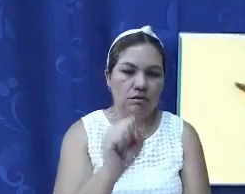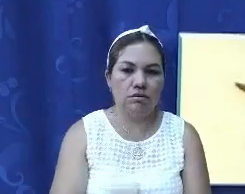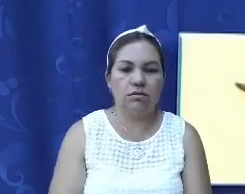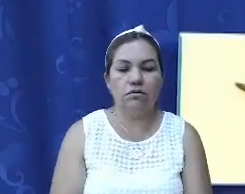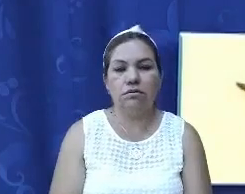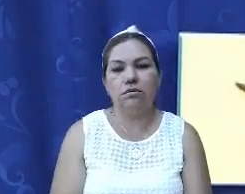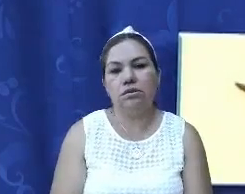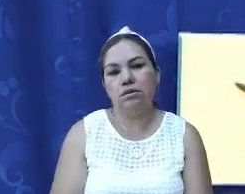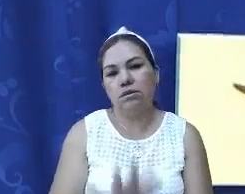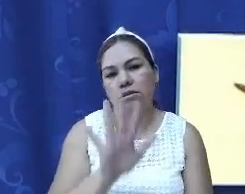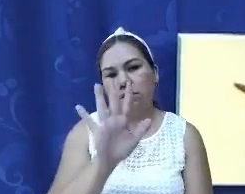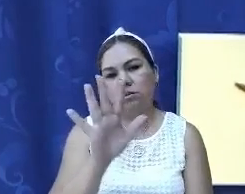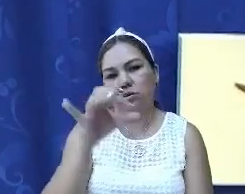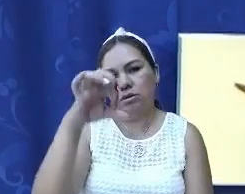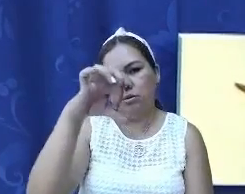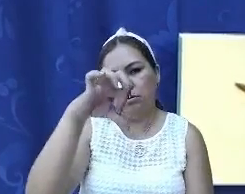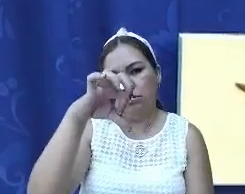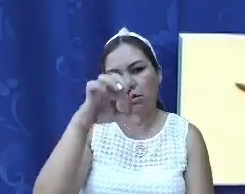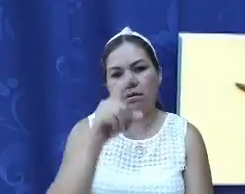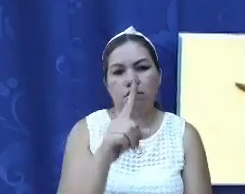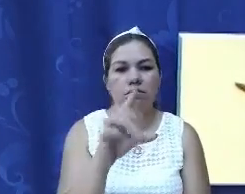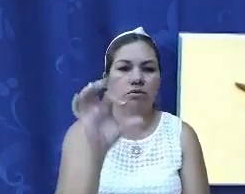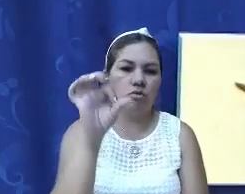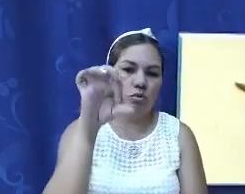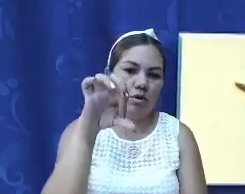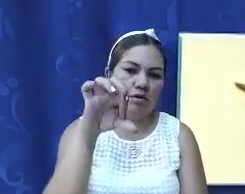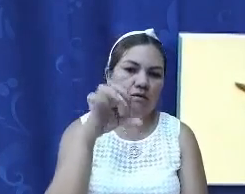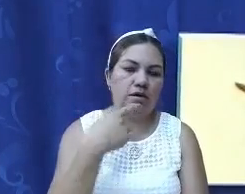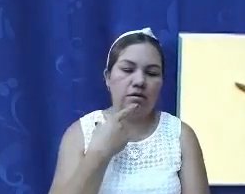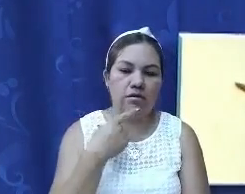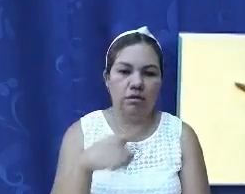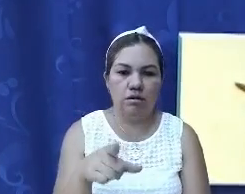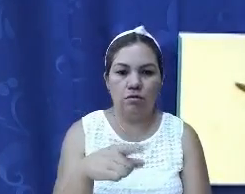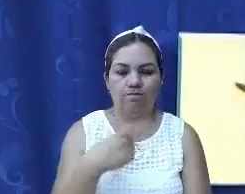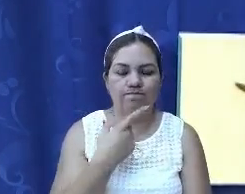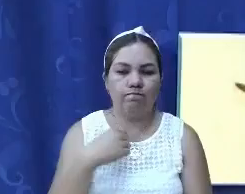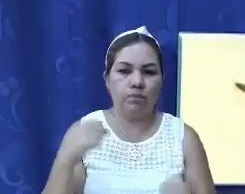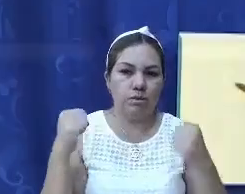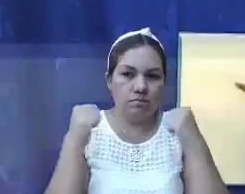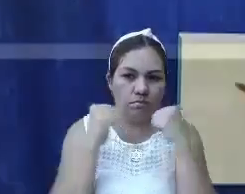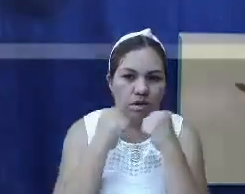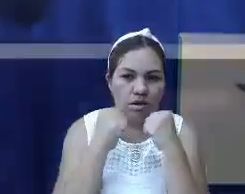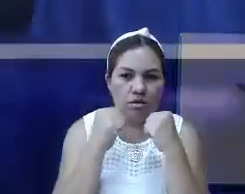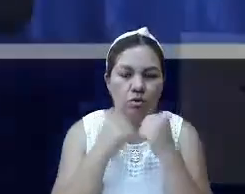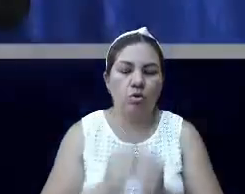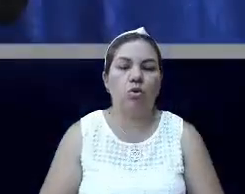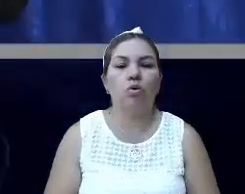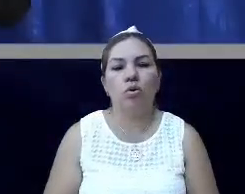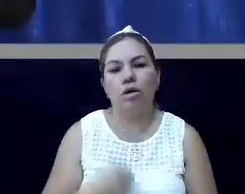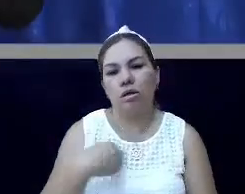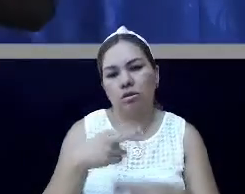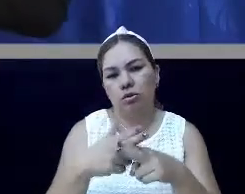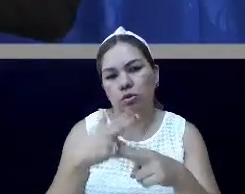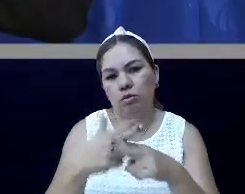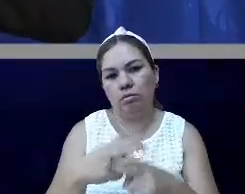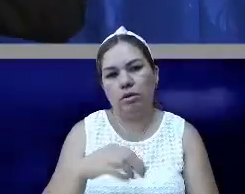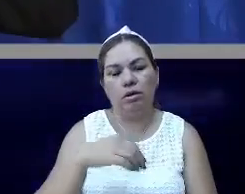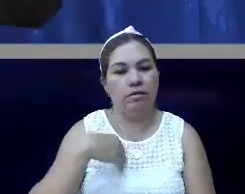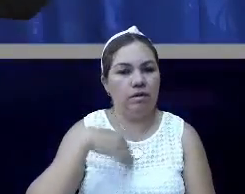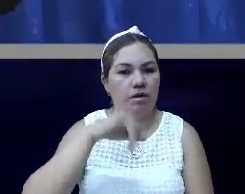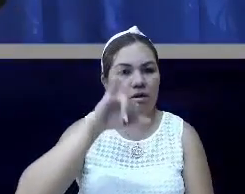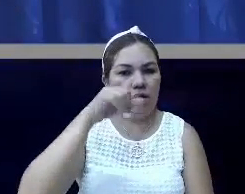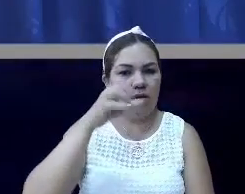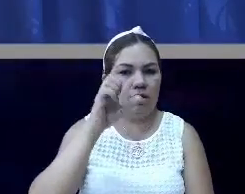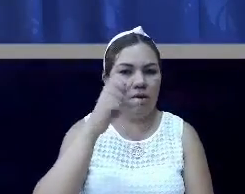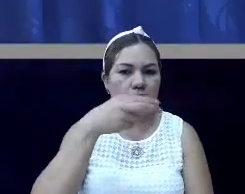en 59:19 dijo de su libro: y temerán desde el occidente el nombre de Jehová. Diga conmigo, viene un temor a